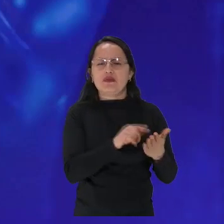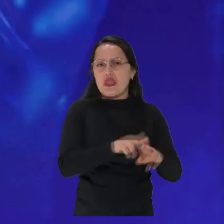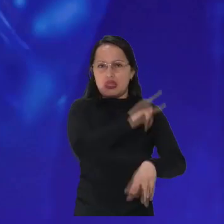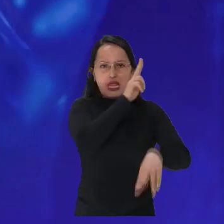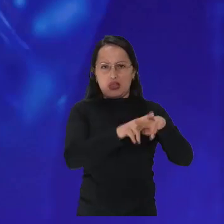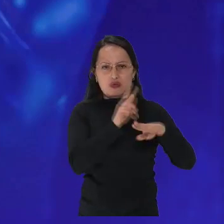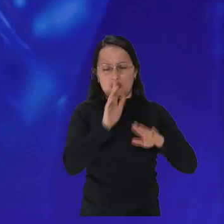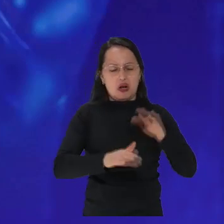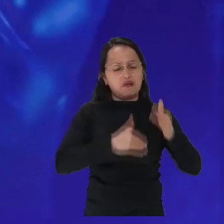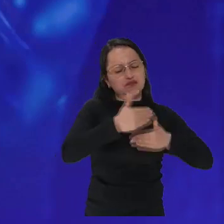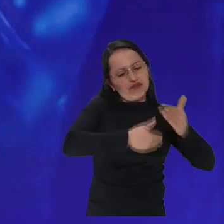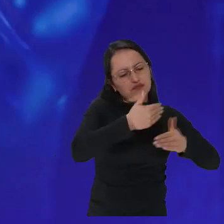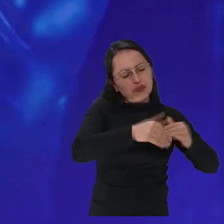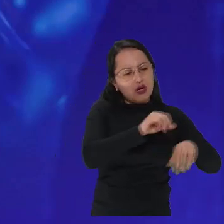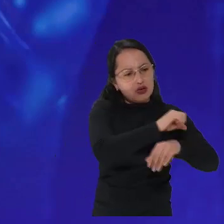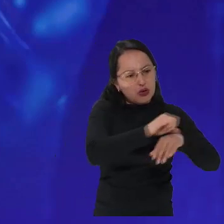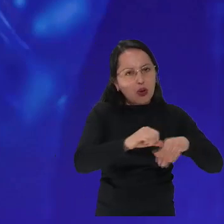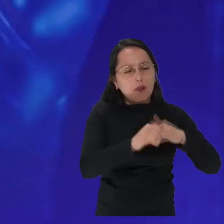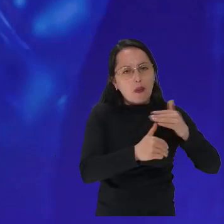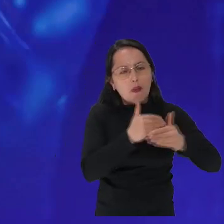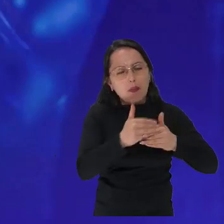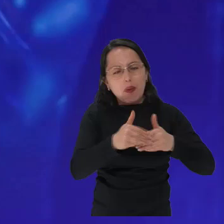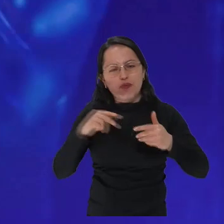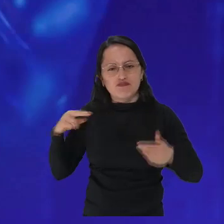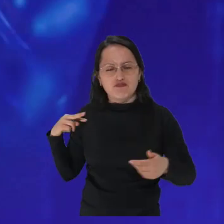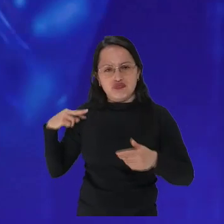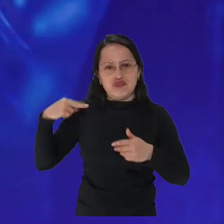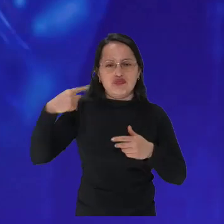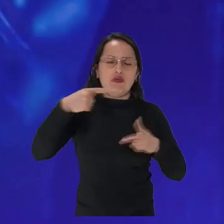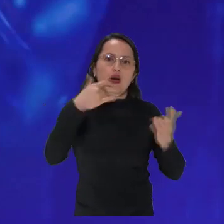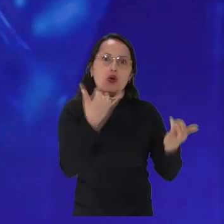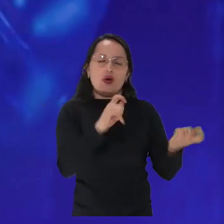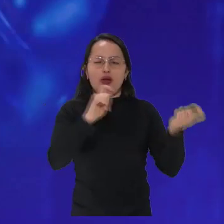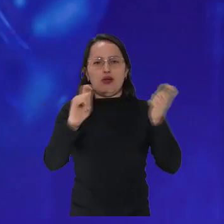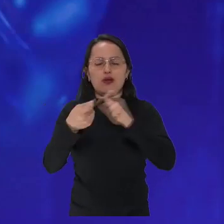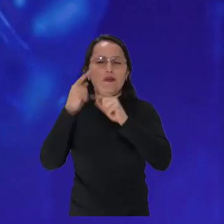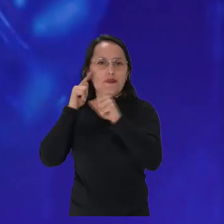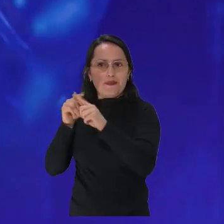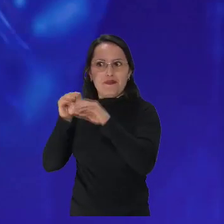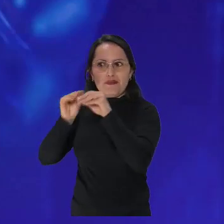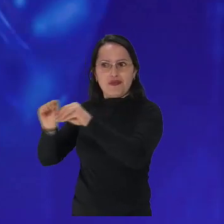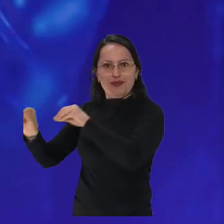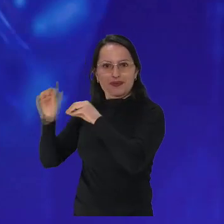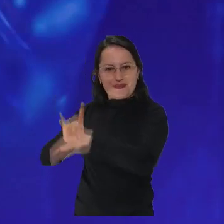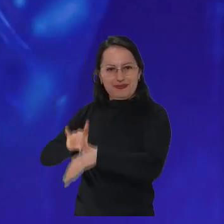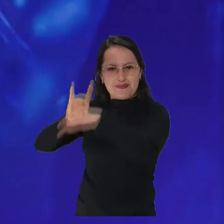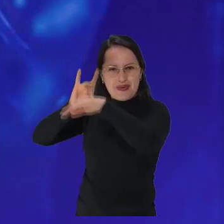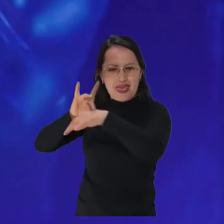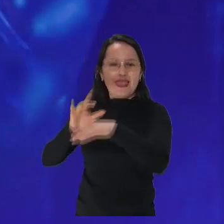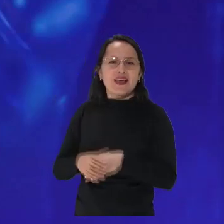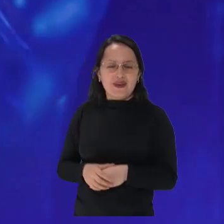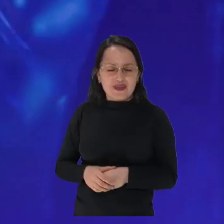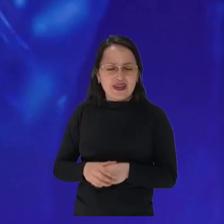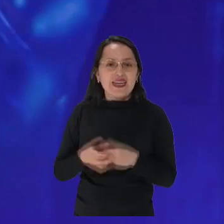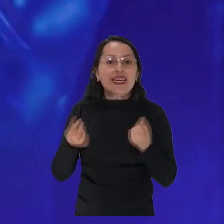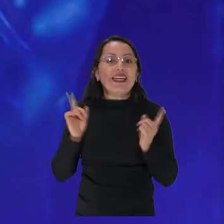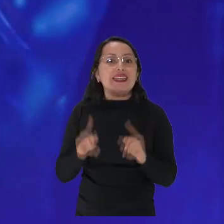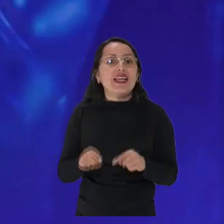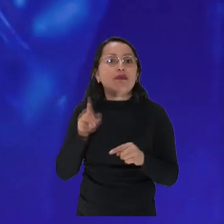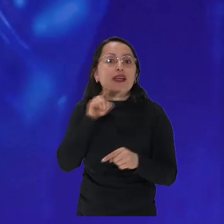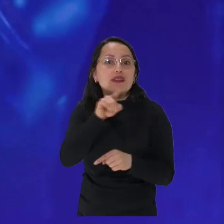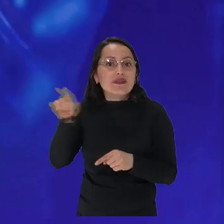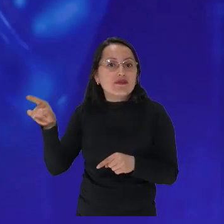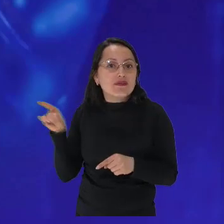eso hizo parte del proceso evolutivo de lo que hoy tenemos para entrenarnos como médicos y lo que hoy tenemos